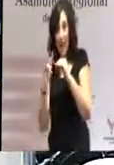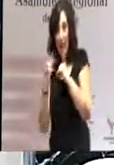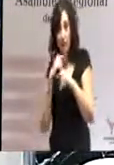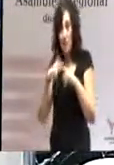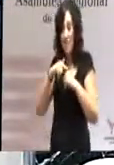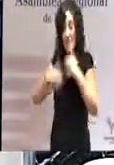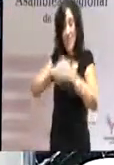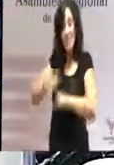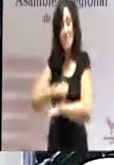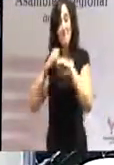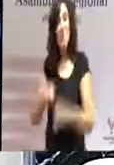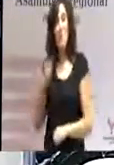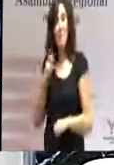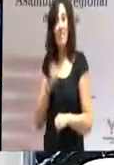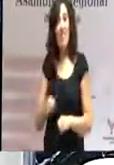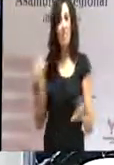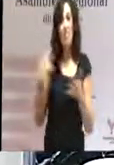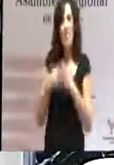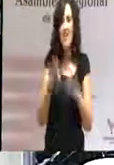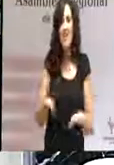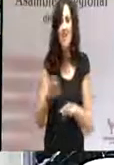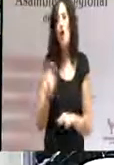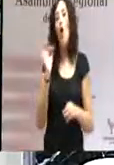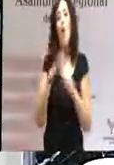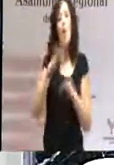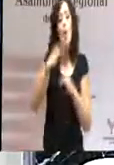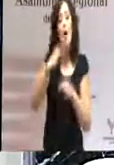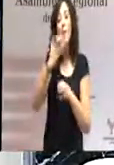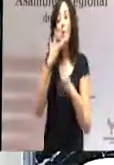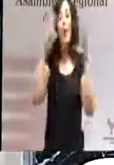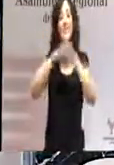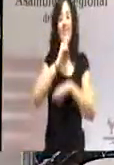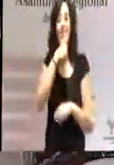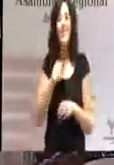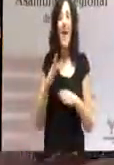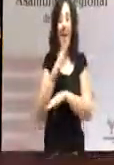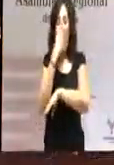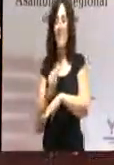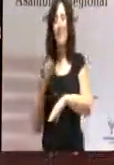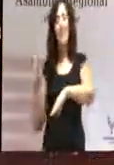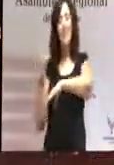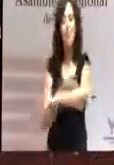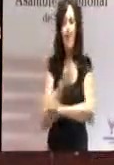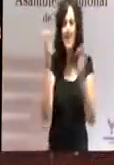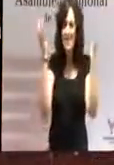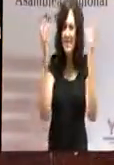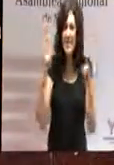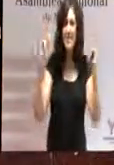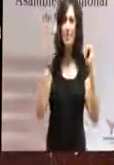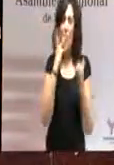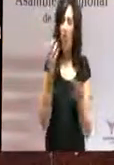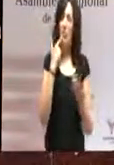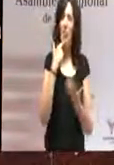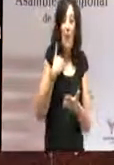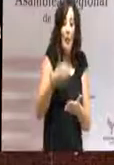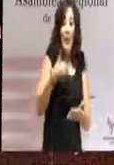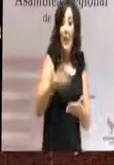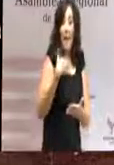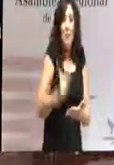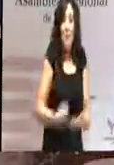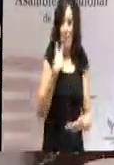que nos tomemos las uvas en el AVE. Dijo usted ayer que el AVE estaba a las puertas de Murcia, pero si lleva a las puertas de Murcia desde que tengo uso de